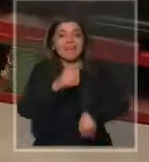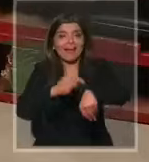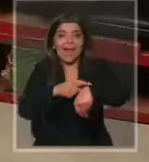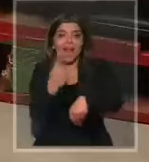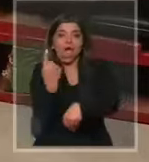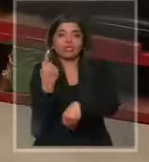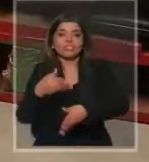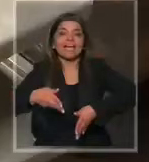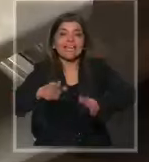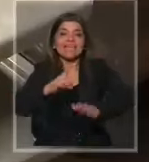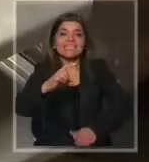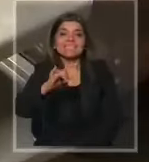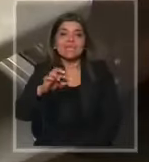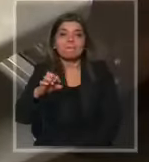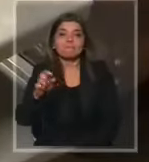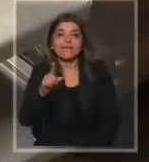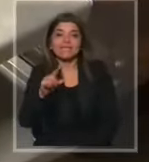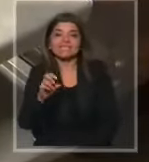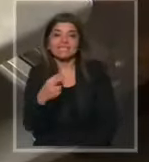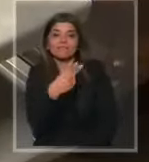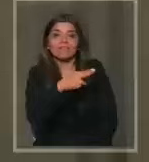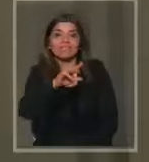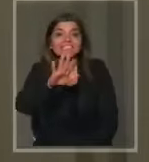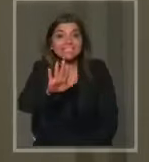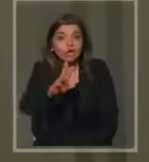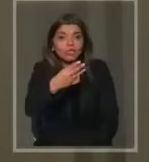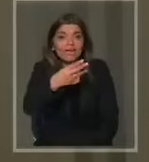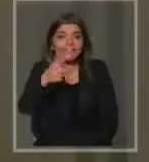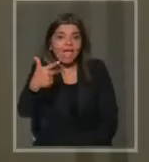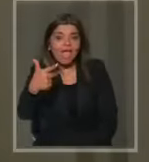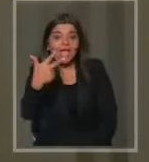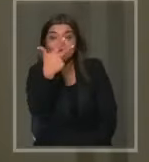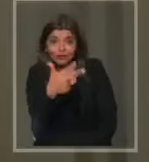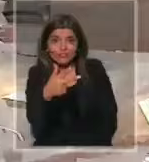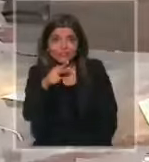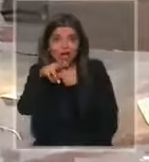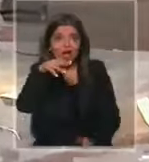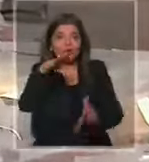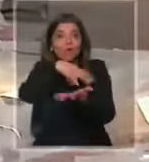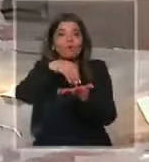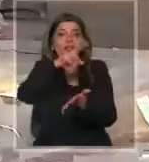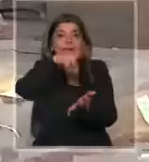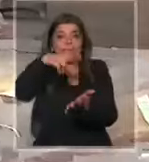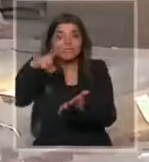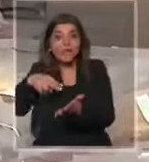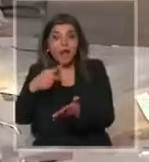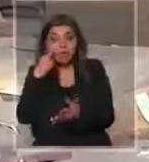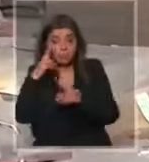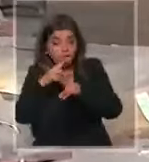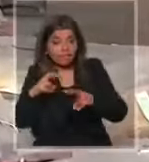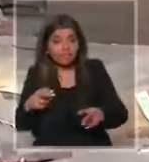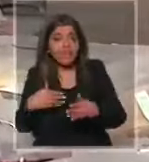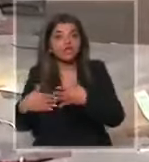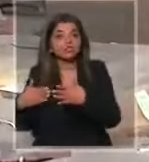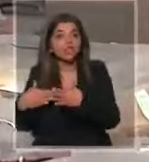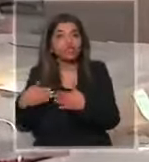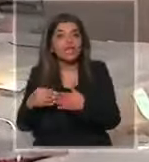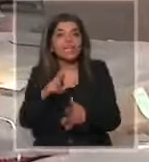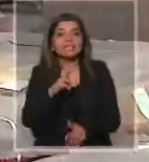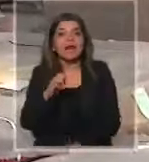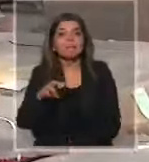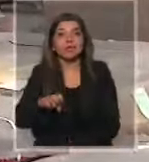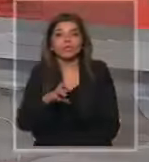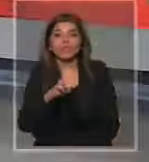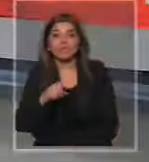en la calle Los Cipreses 2538 La Pintana. Si quiere revisar antes los productos, puede hacerlo en ramonrey.cl.